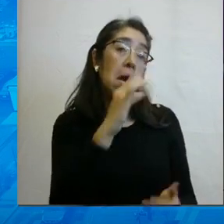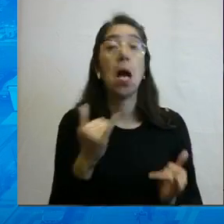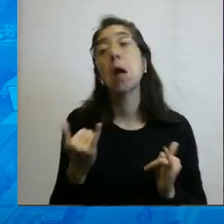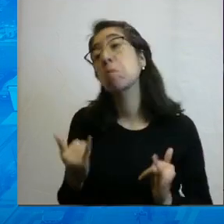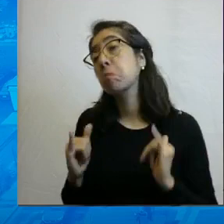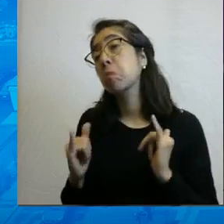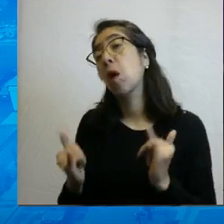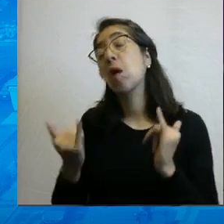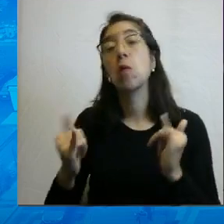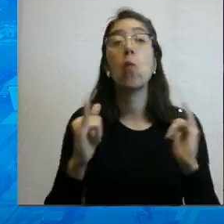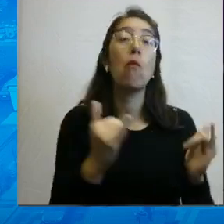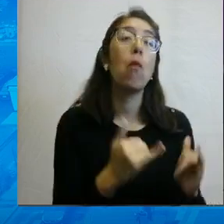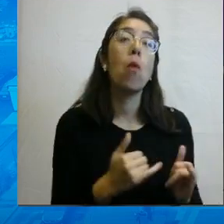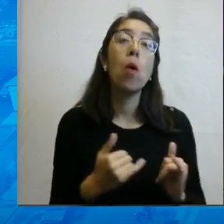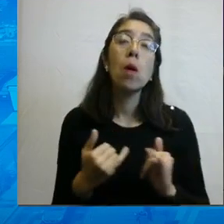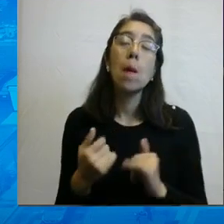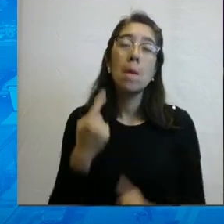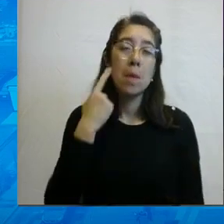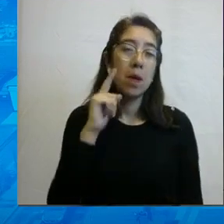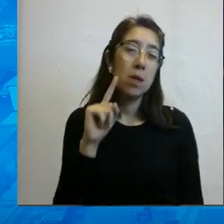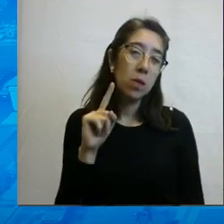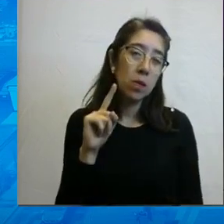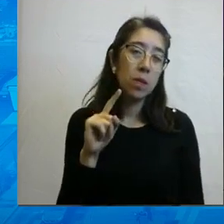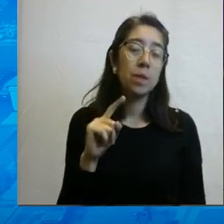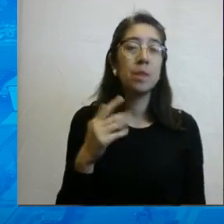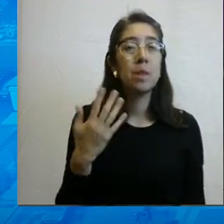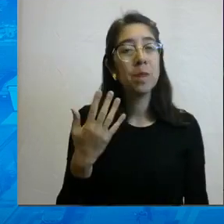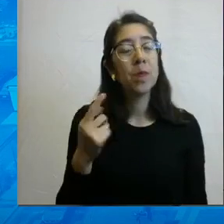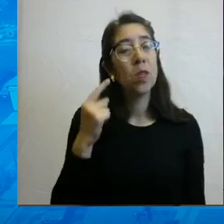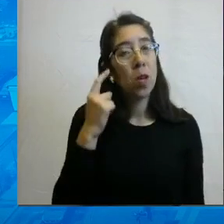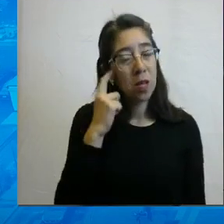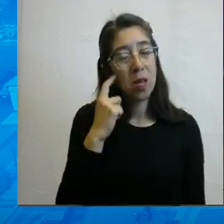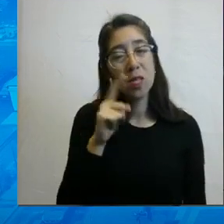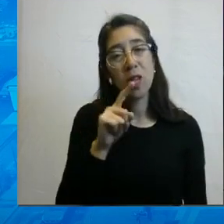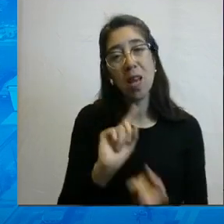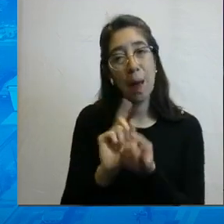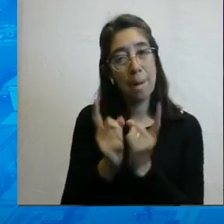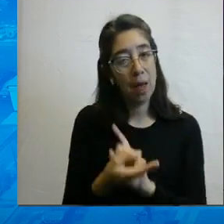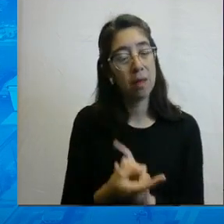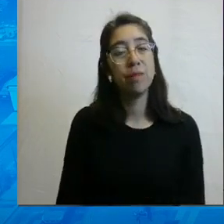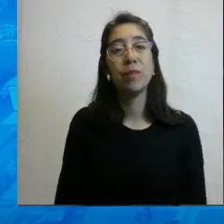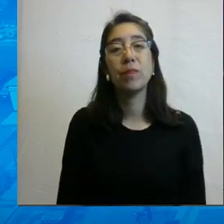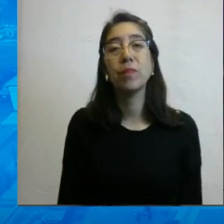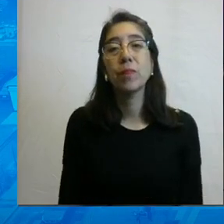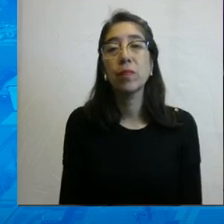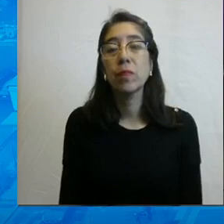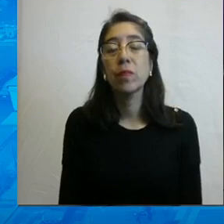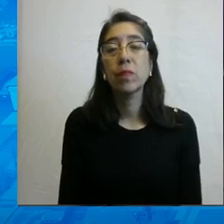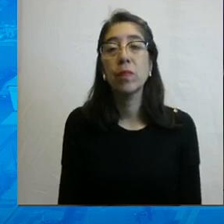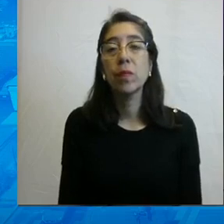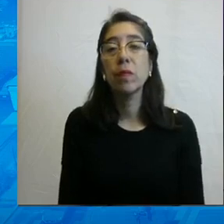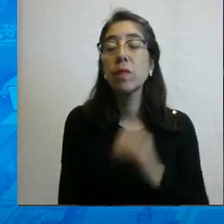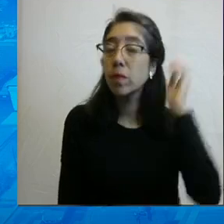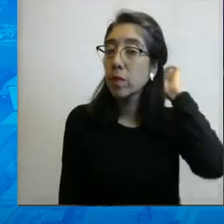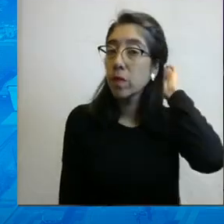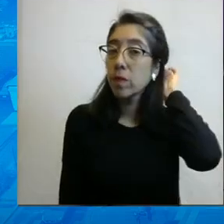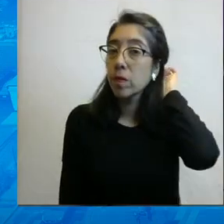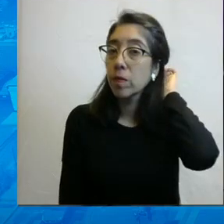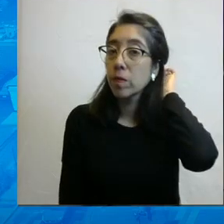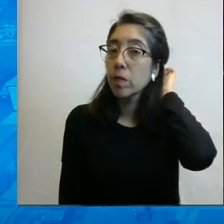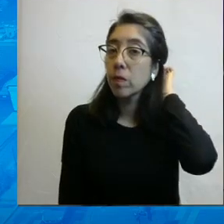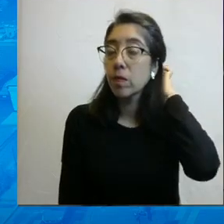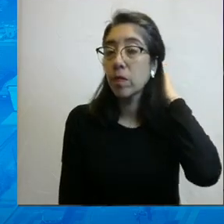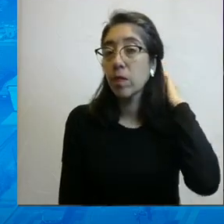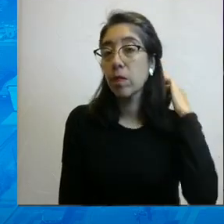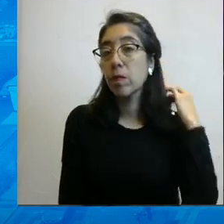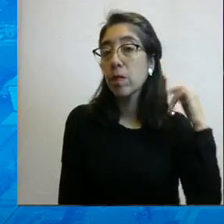desorden importante, un ruido importante, así que, bueno, un tema. Pendiente está a propósito